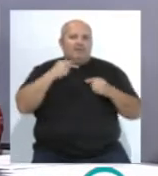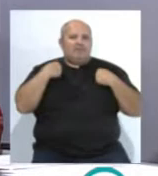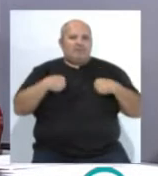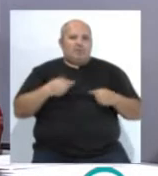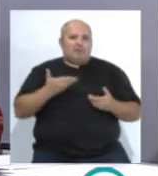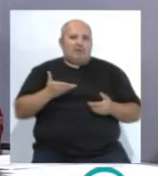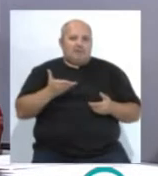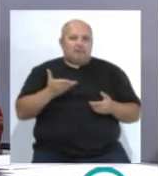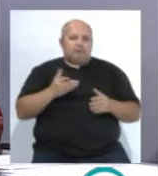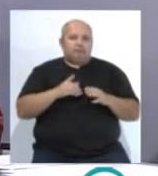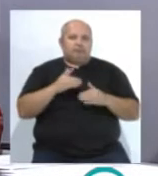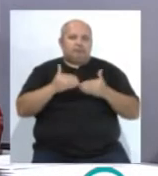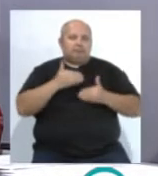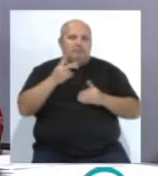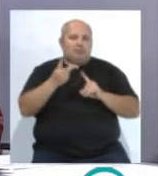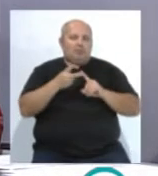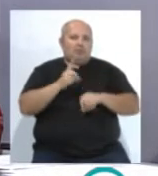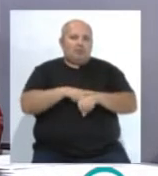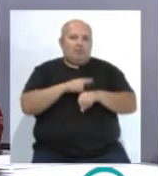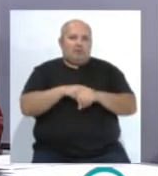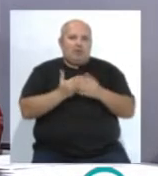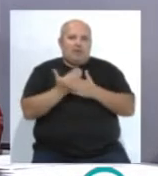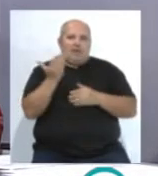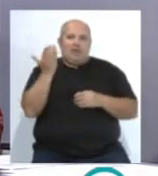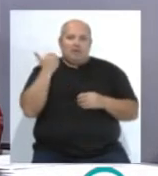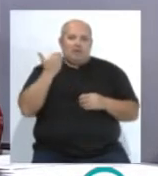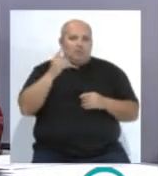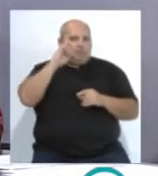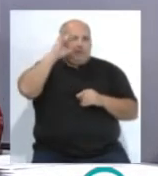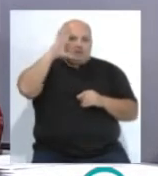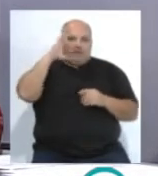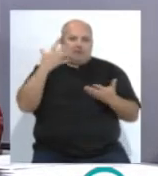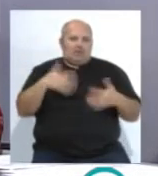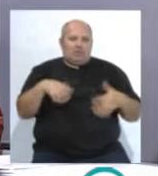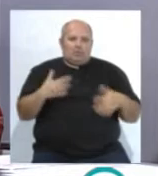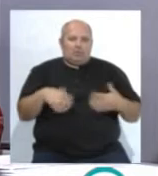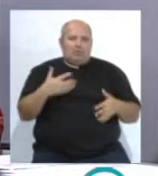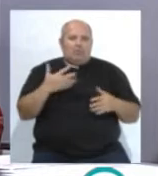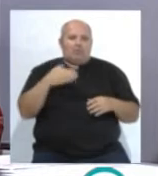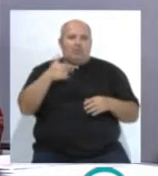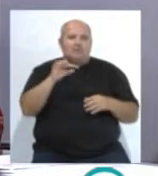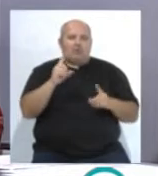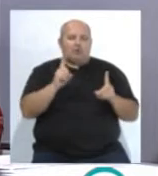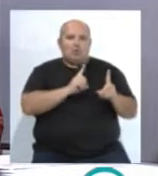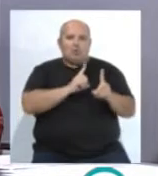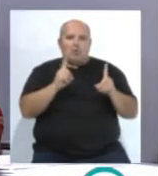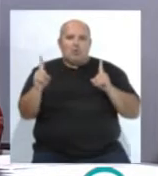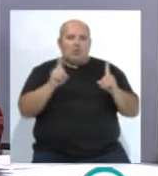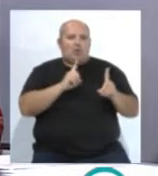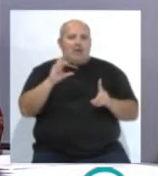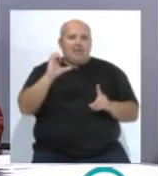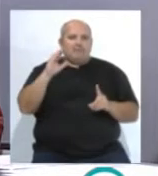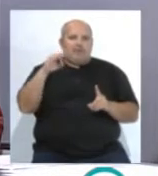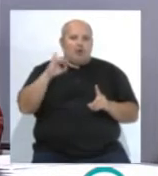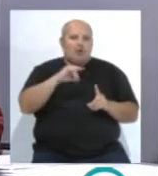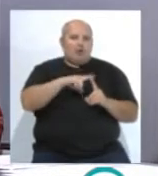sido fundamental. El segundo tiempo que hace la jornada de ayer es impresionante. La llegada prácticamente con Machi son los que crean todo el peligro por la banda